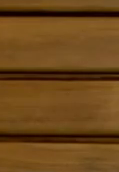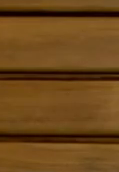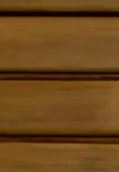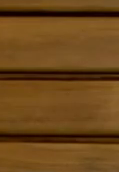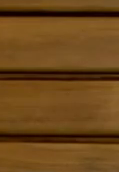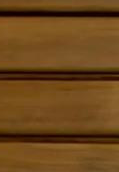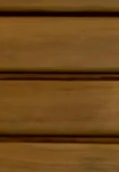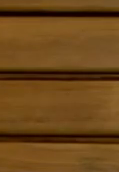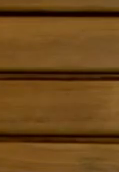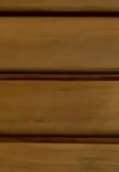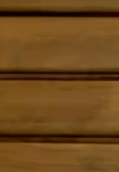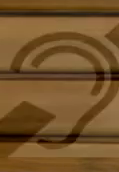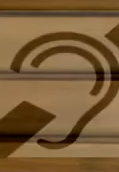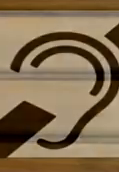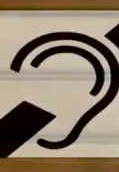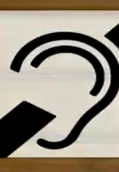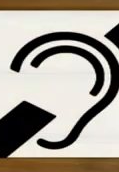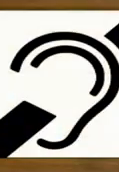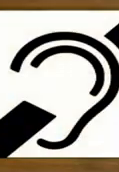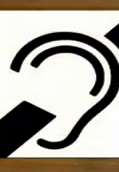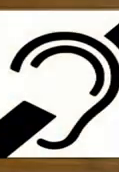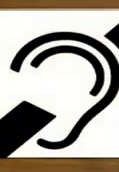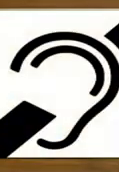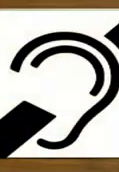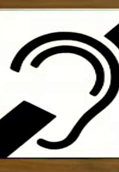yo quiero comentarle mi testimonio, que